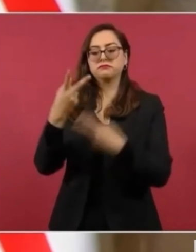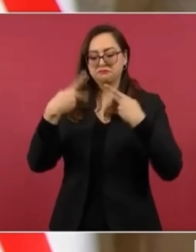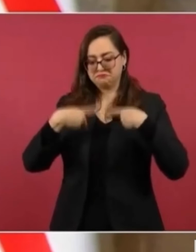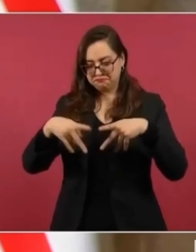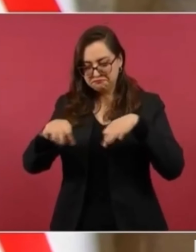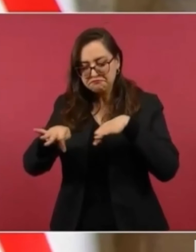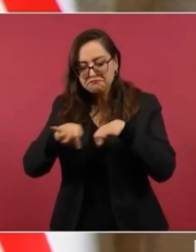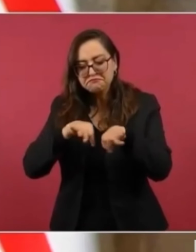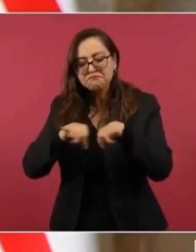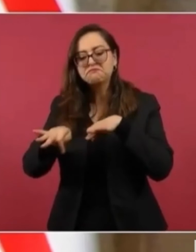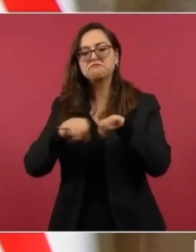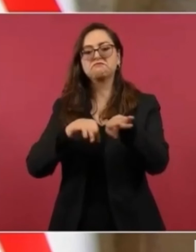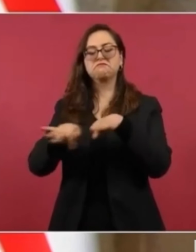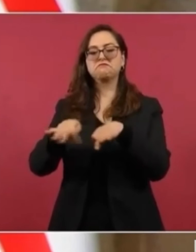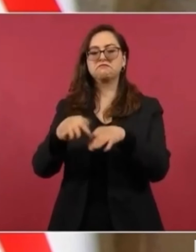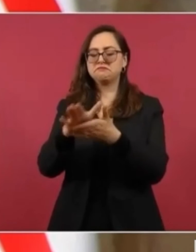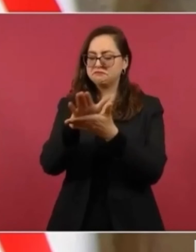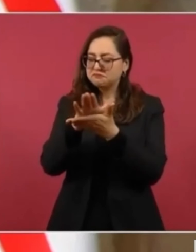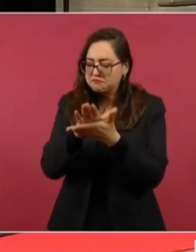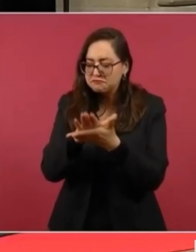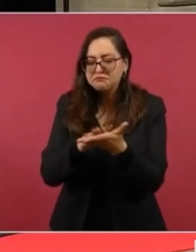jornaleros, obreros.